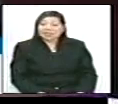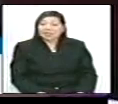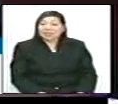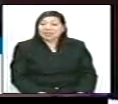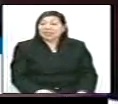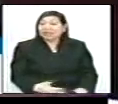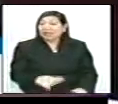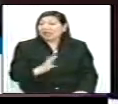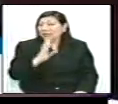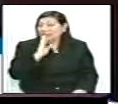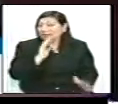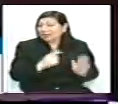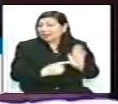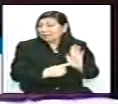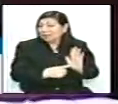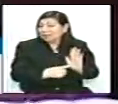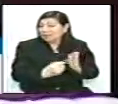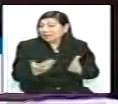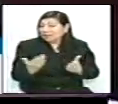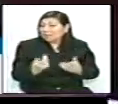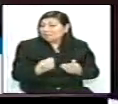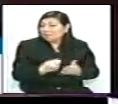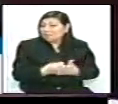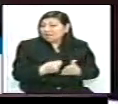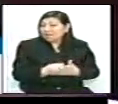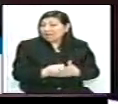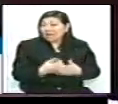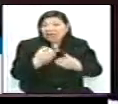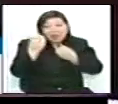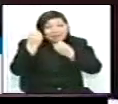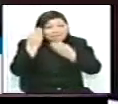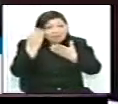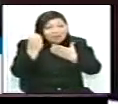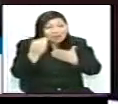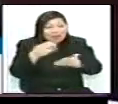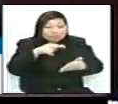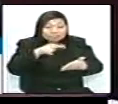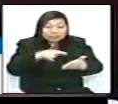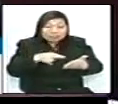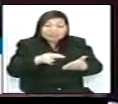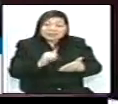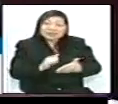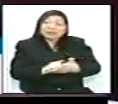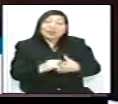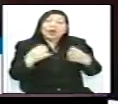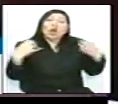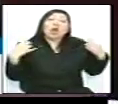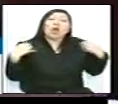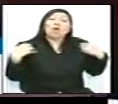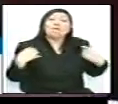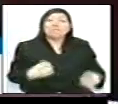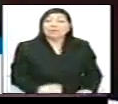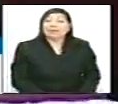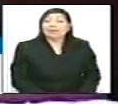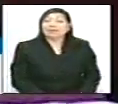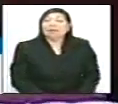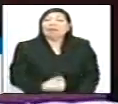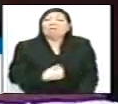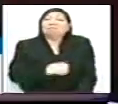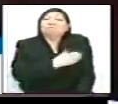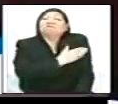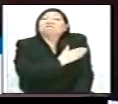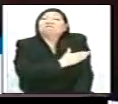Ya se ha acreditado esa recepción de dinero por la información que ha sido registrada en la oficina de